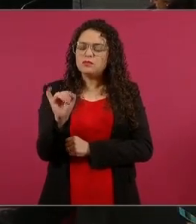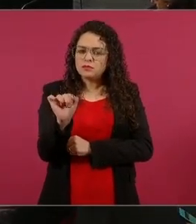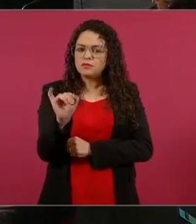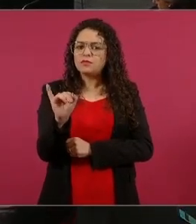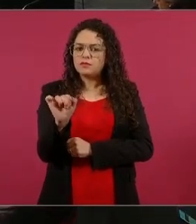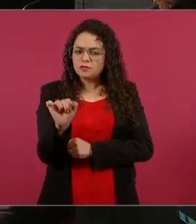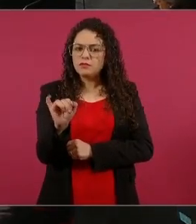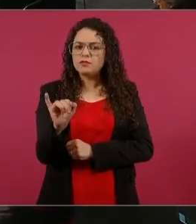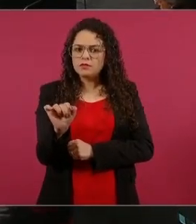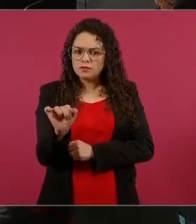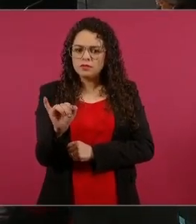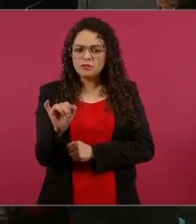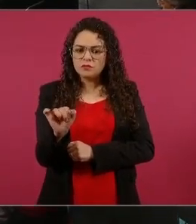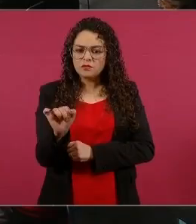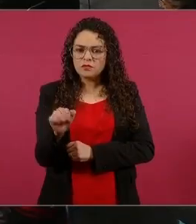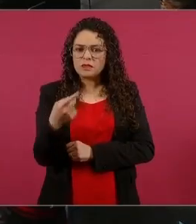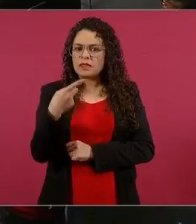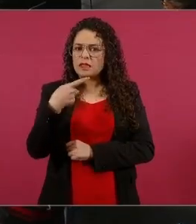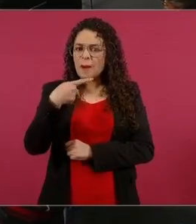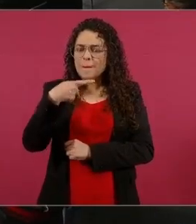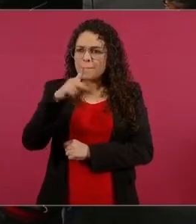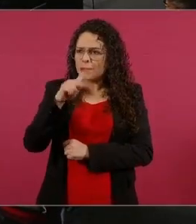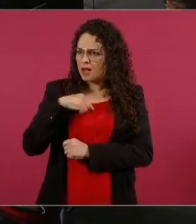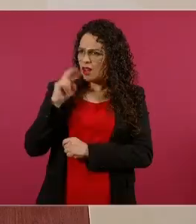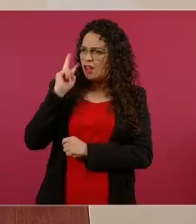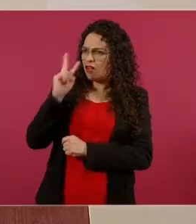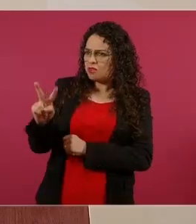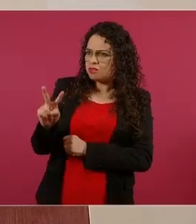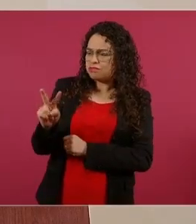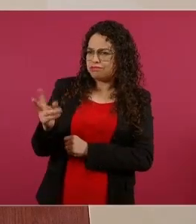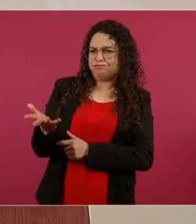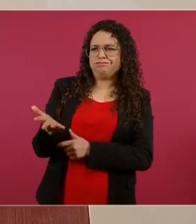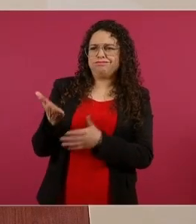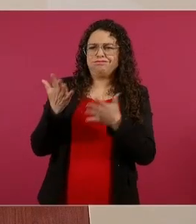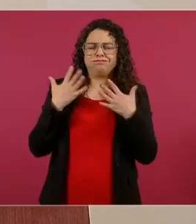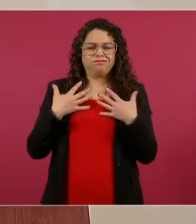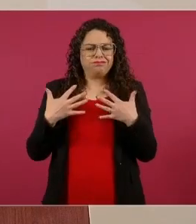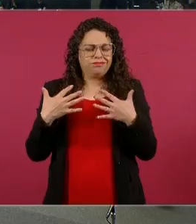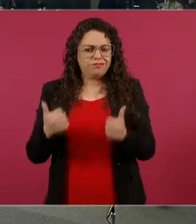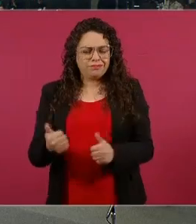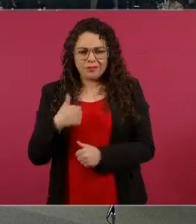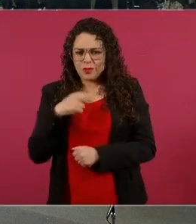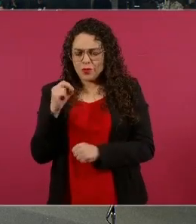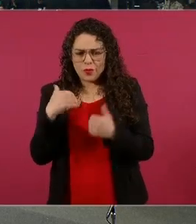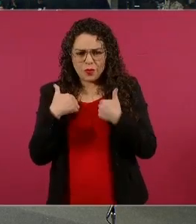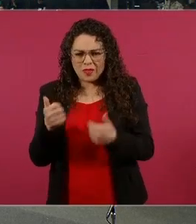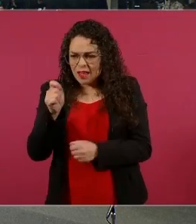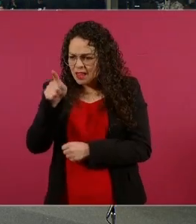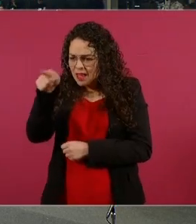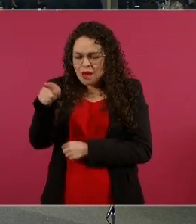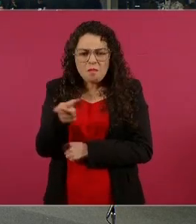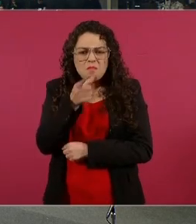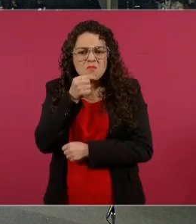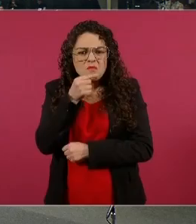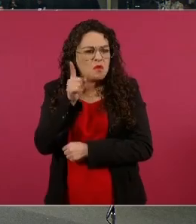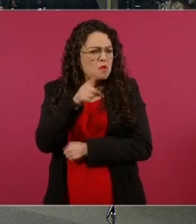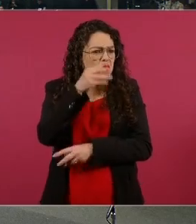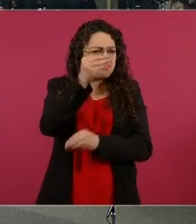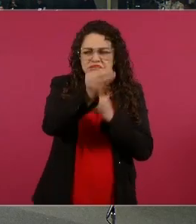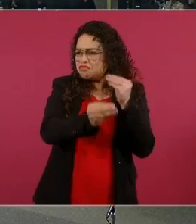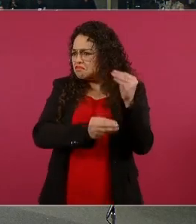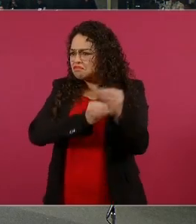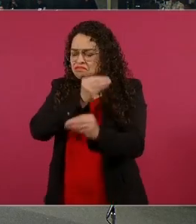este ni le entendí bien De qué se trataba de un policía y una